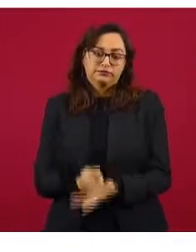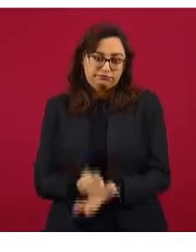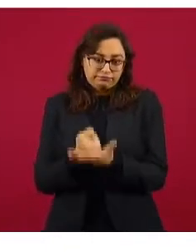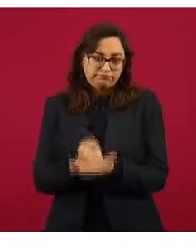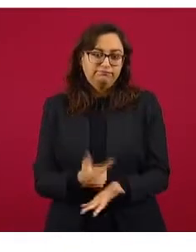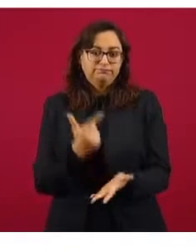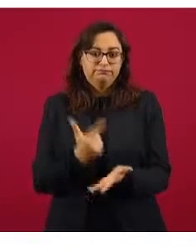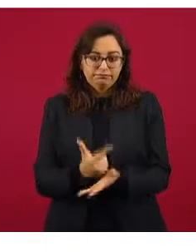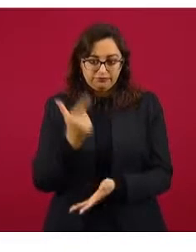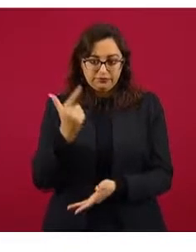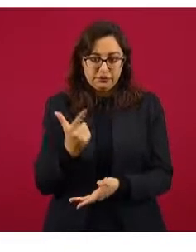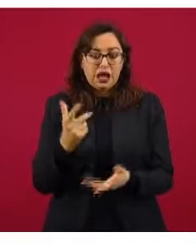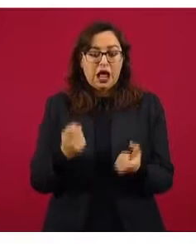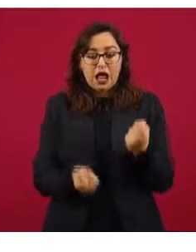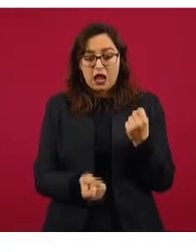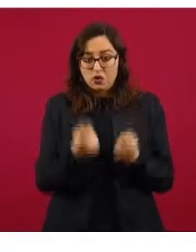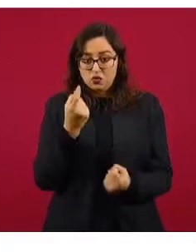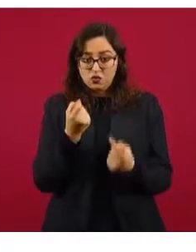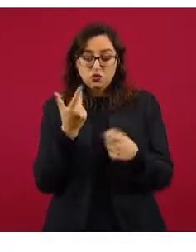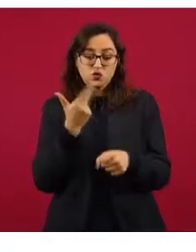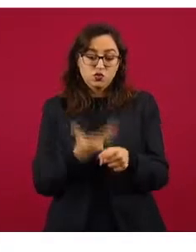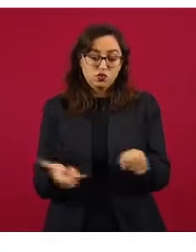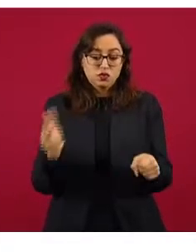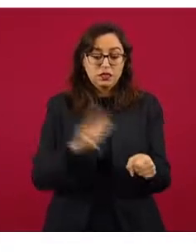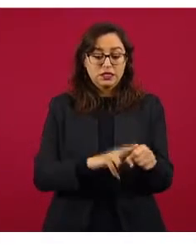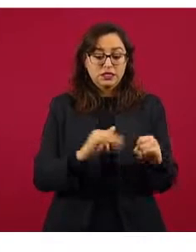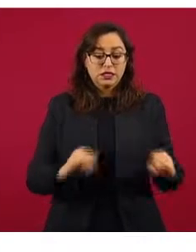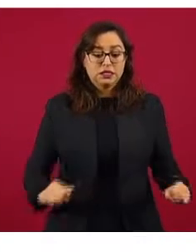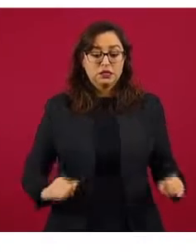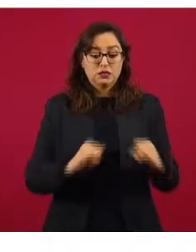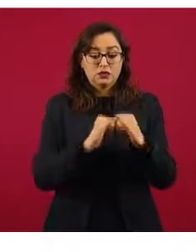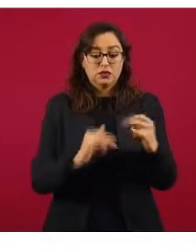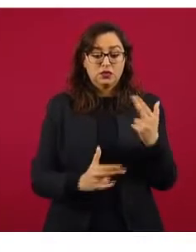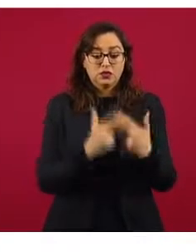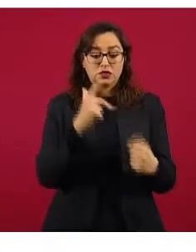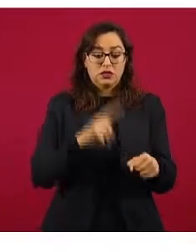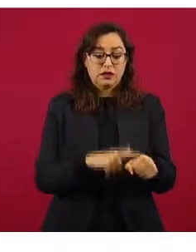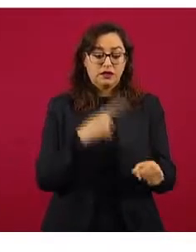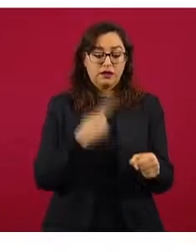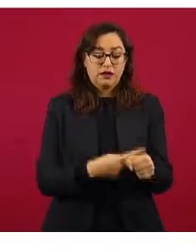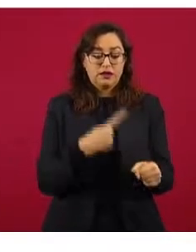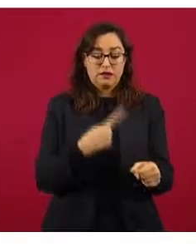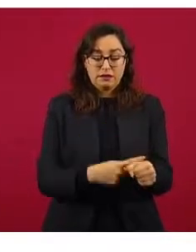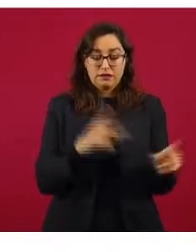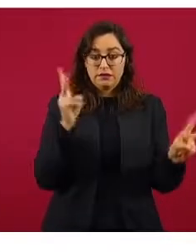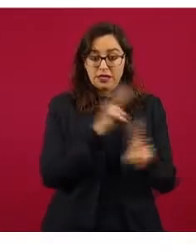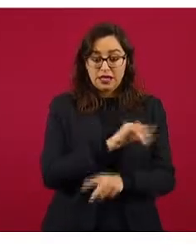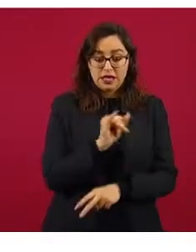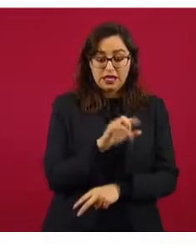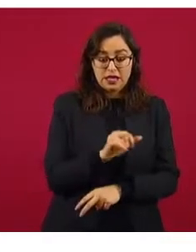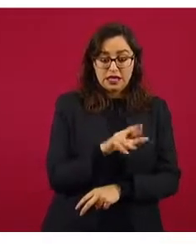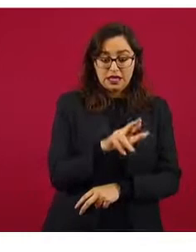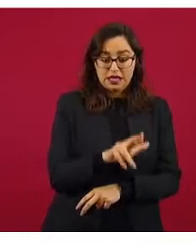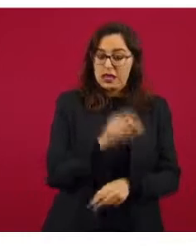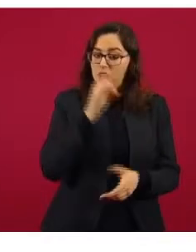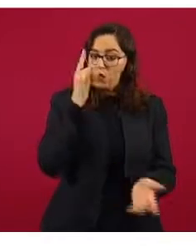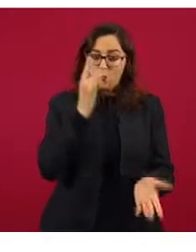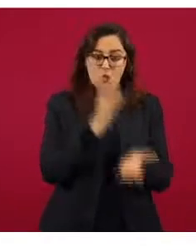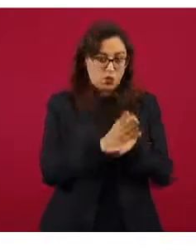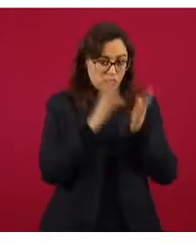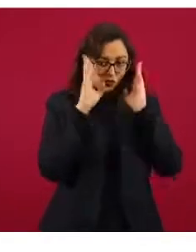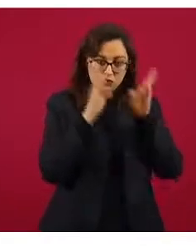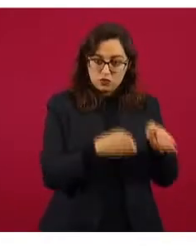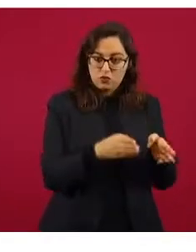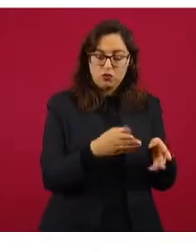hay hospitales completos, como el Instituto Nacional de Enfermedades Respiratorias, que está destinado a personas críticamente